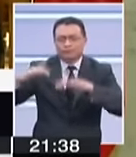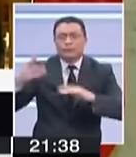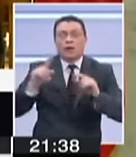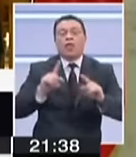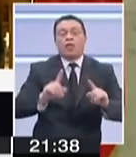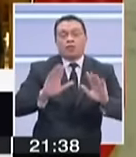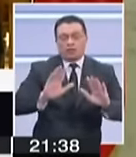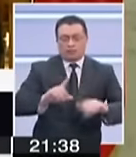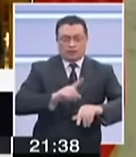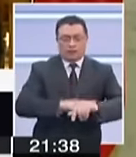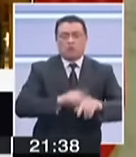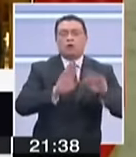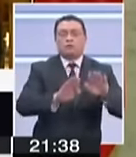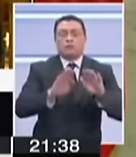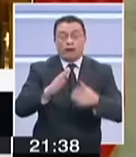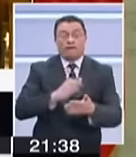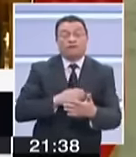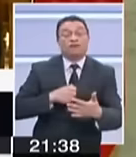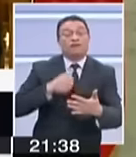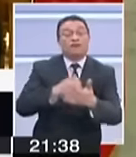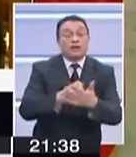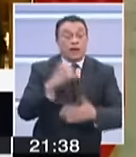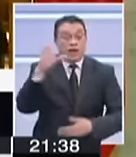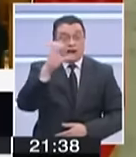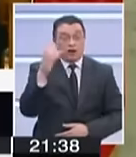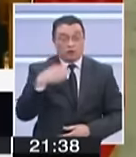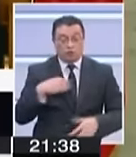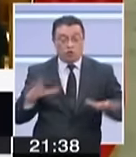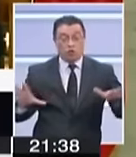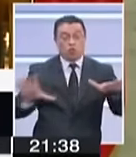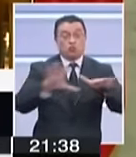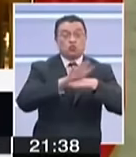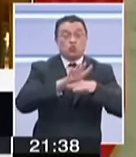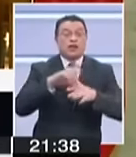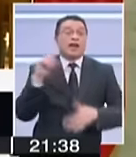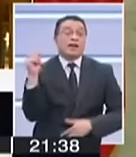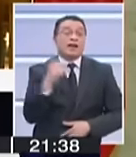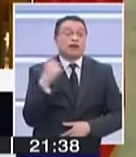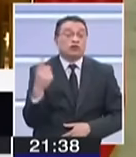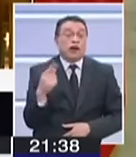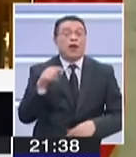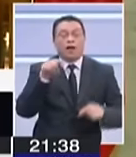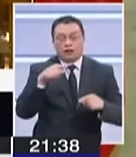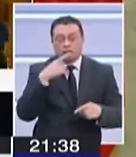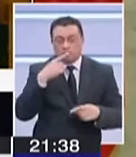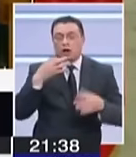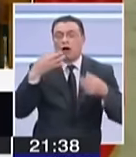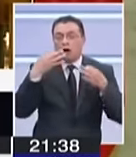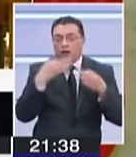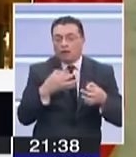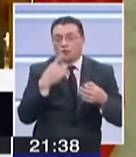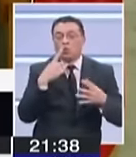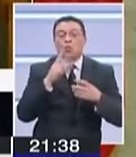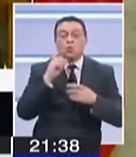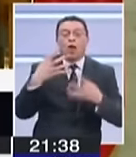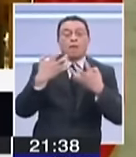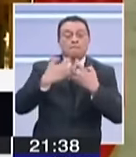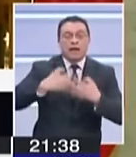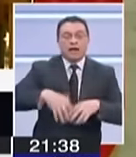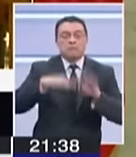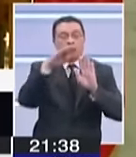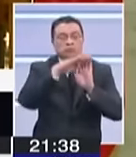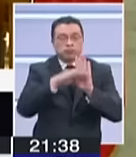que mantener los tiempos. A fines de enero, nosotros tenemos nuestra Junta Nacional, ¿no es cierto?, para decidir sobre el tema de mecanismos,